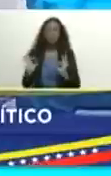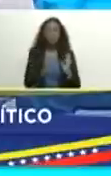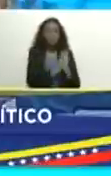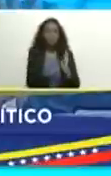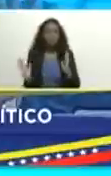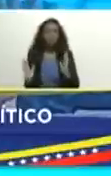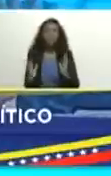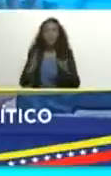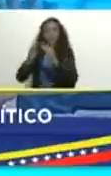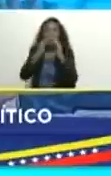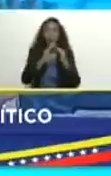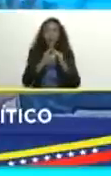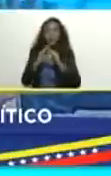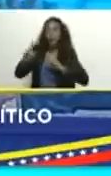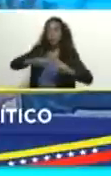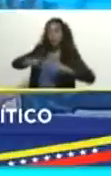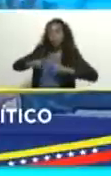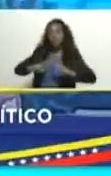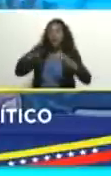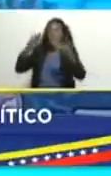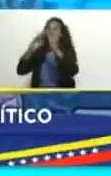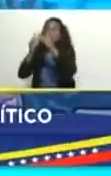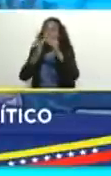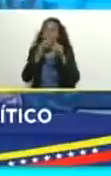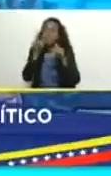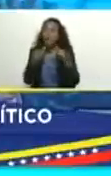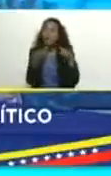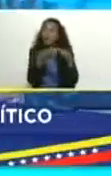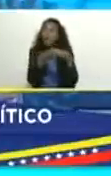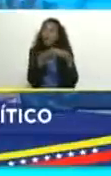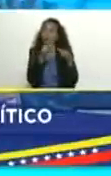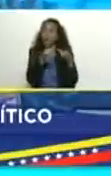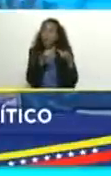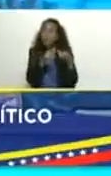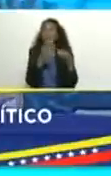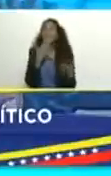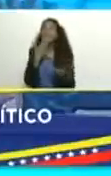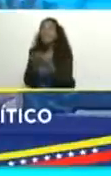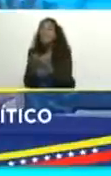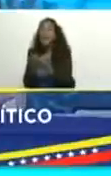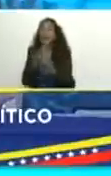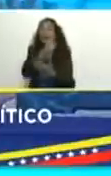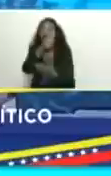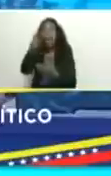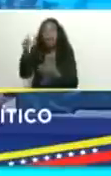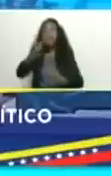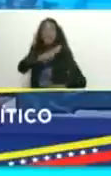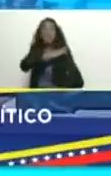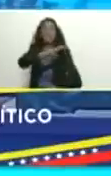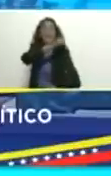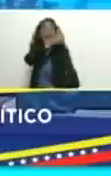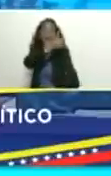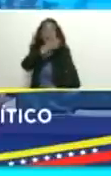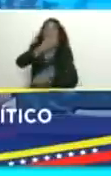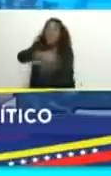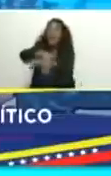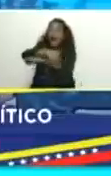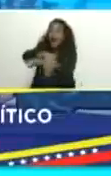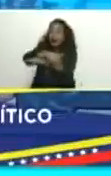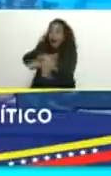para su comunidad, y pedirá que cada jefe o jefa de calle